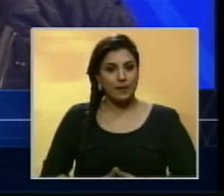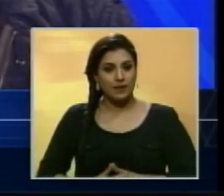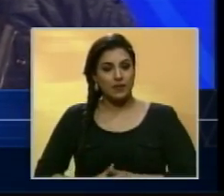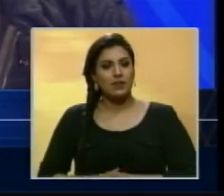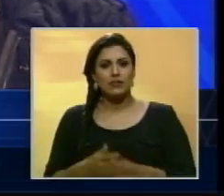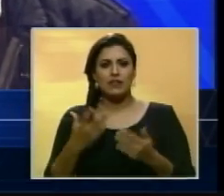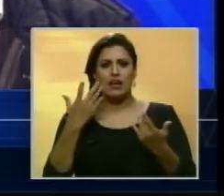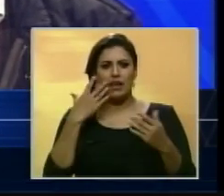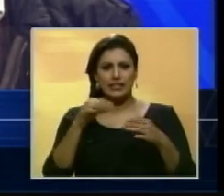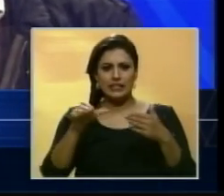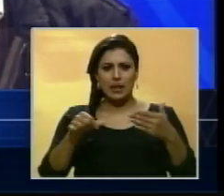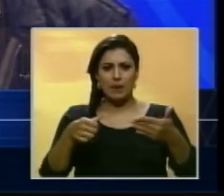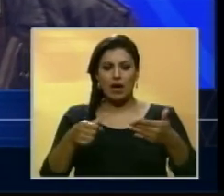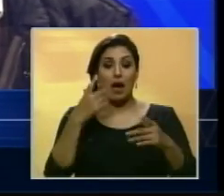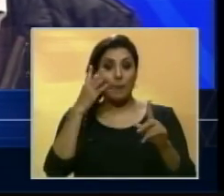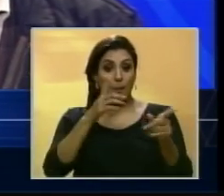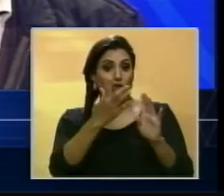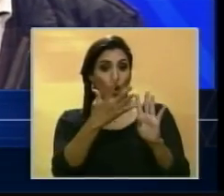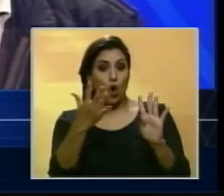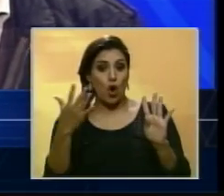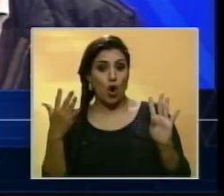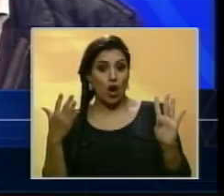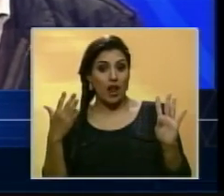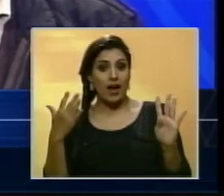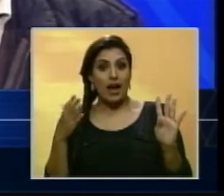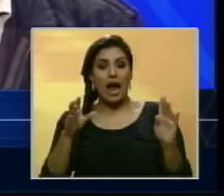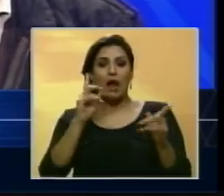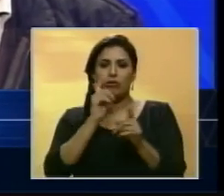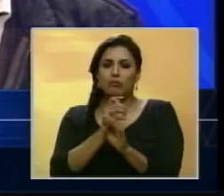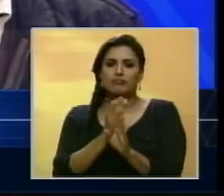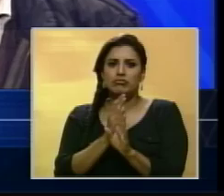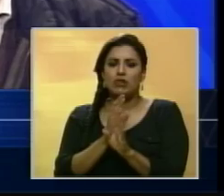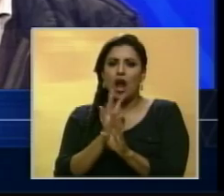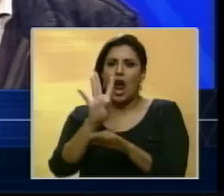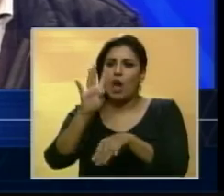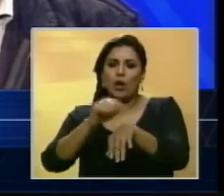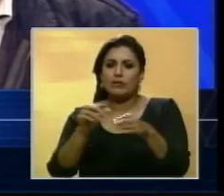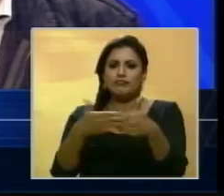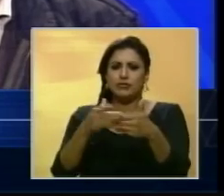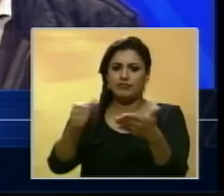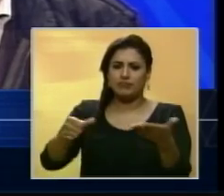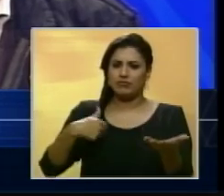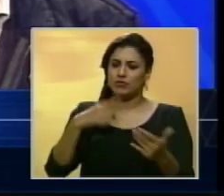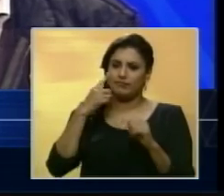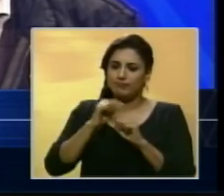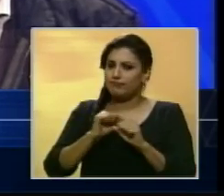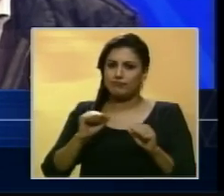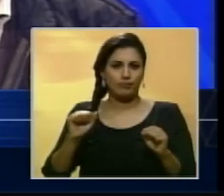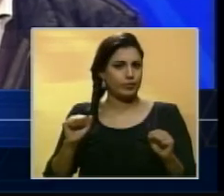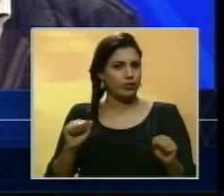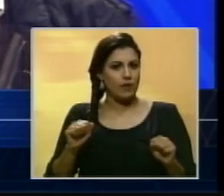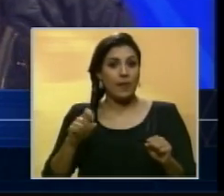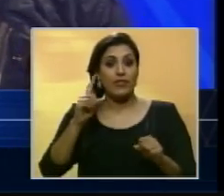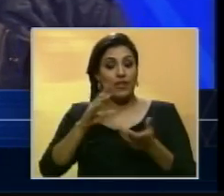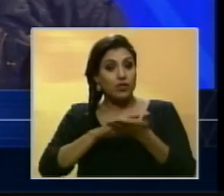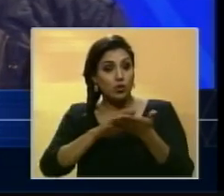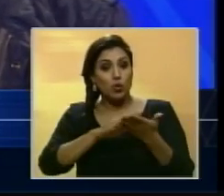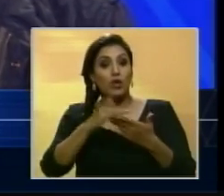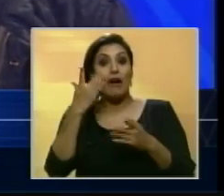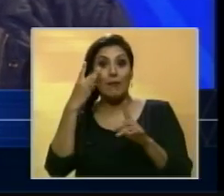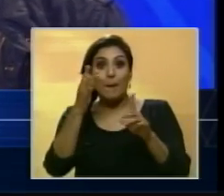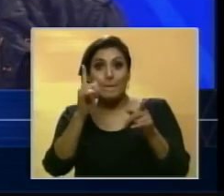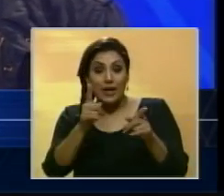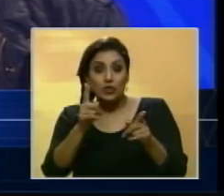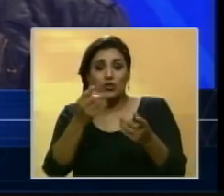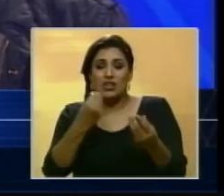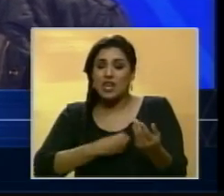se apaga y el que esté afuera, bueno, se fregó, como se dice en criollo, y eso es algo que se debe corregir a partir del día de hoy. Otra de las